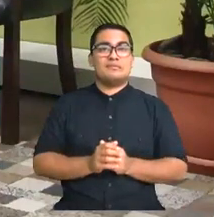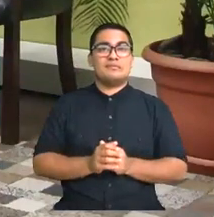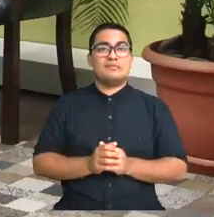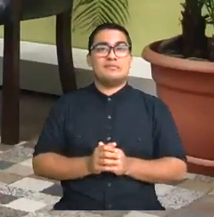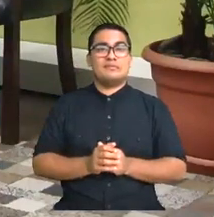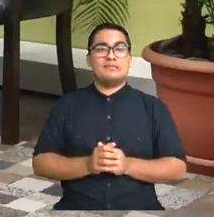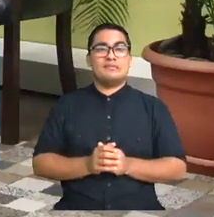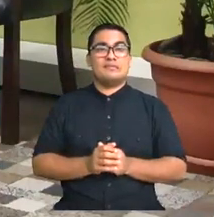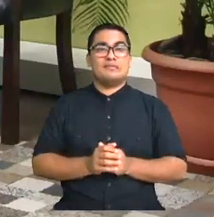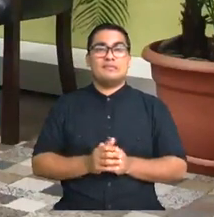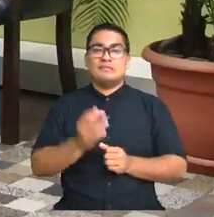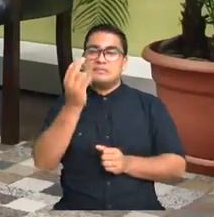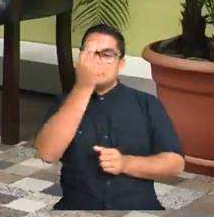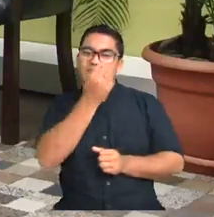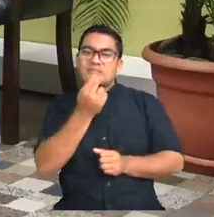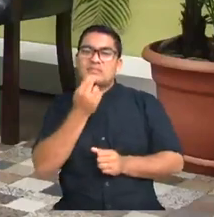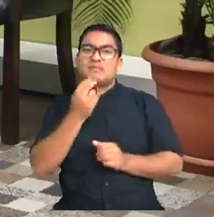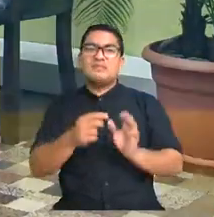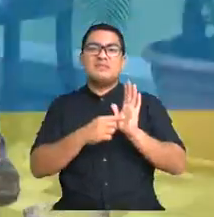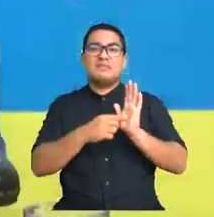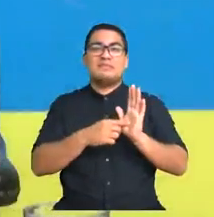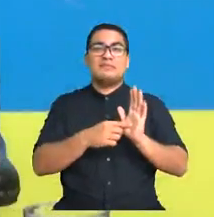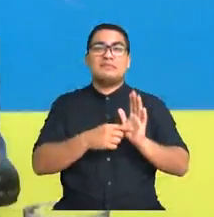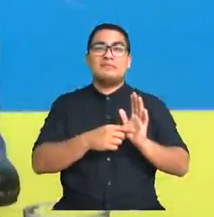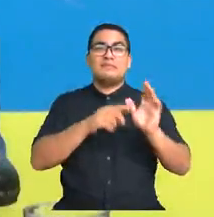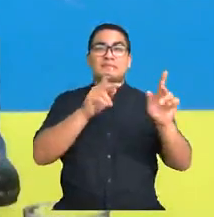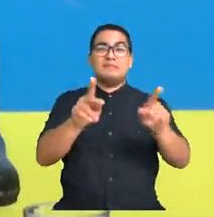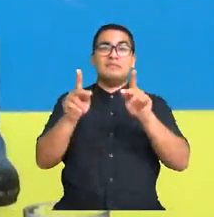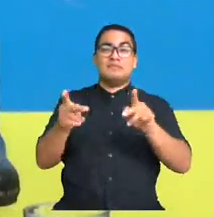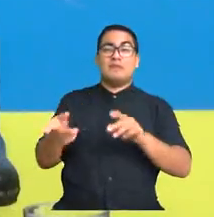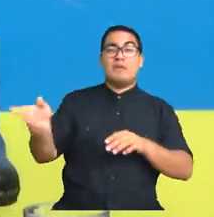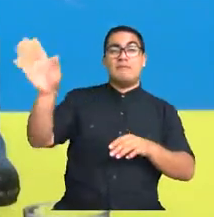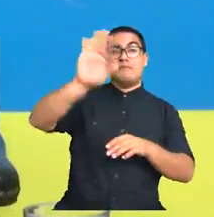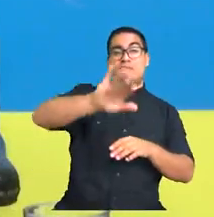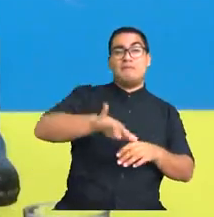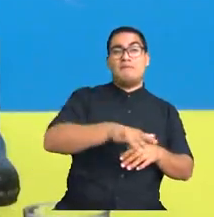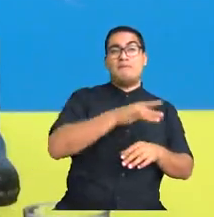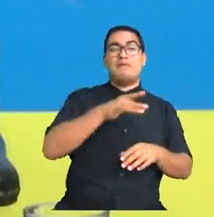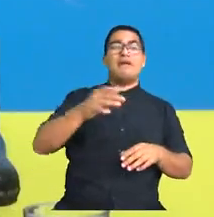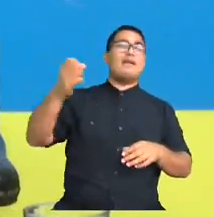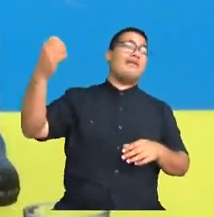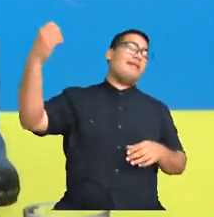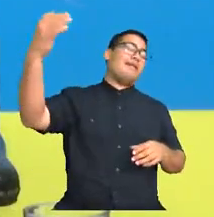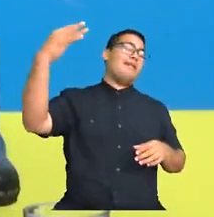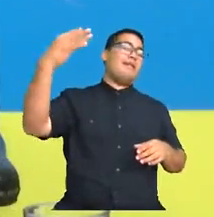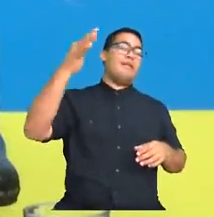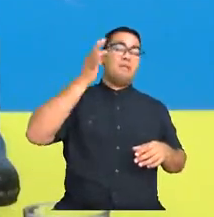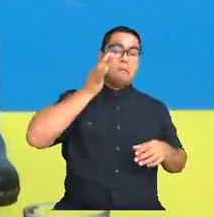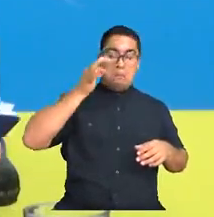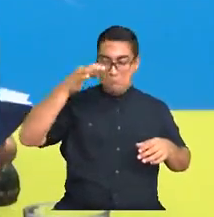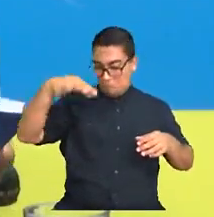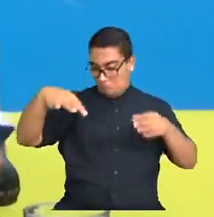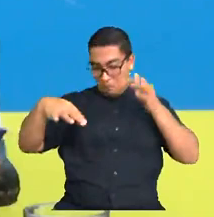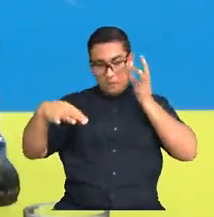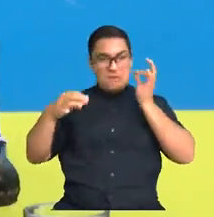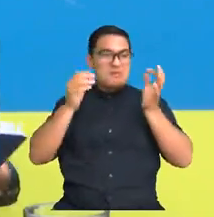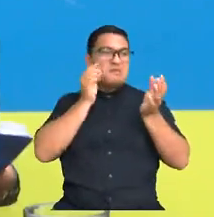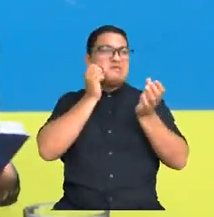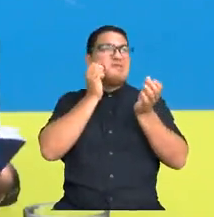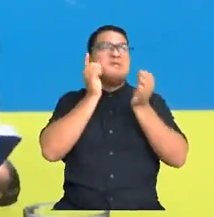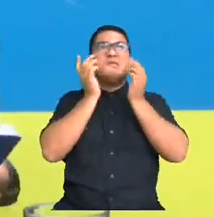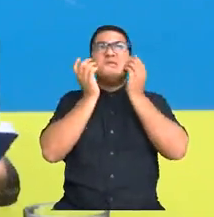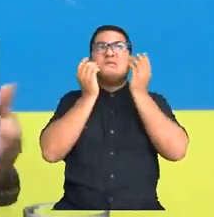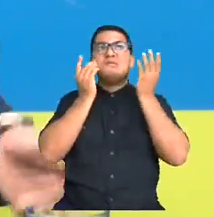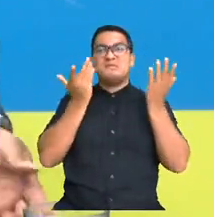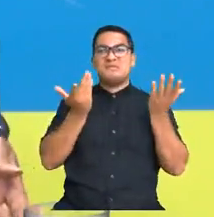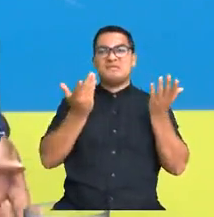yo le preguntaba qué sucede con esas personas que van al mar y que quieren quemarse para después andar botando la piel y decir yo anduve en el mar. Eso es